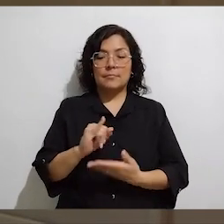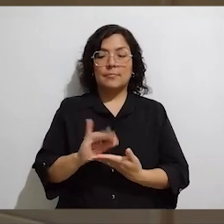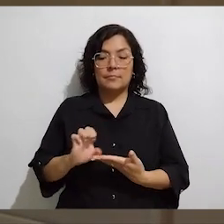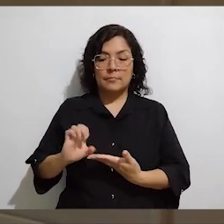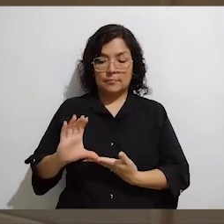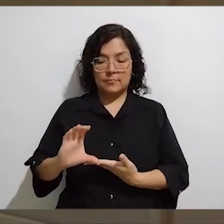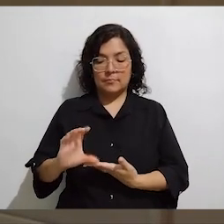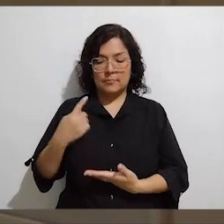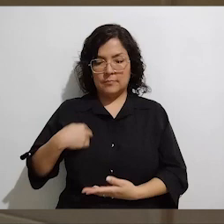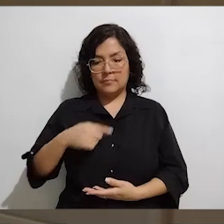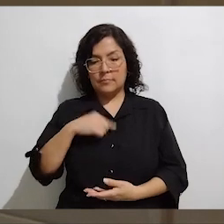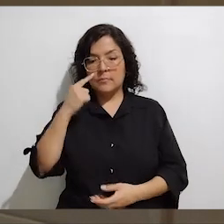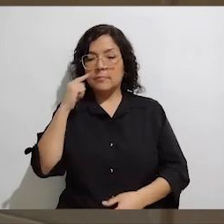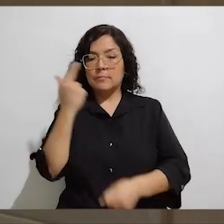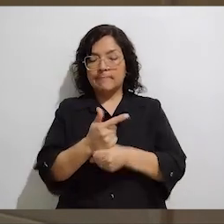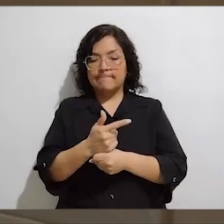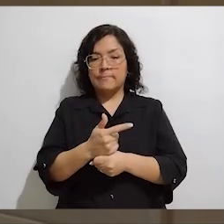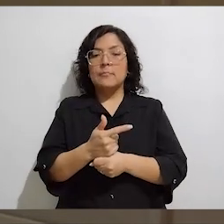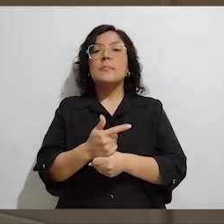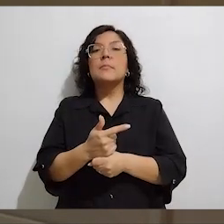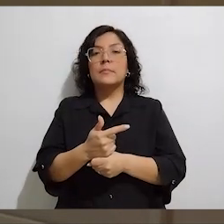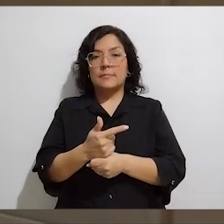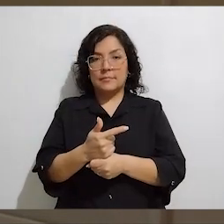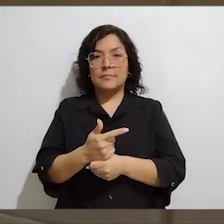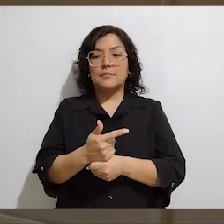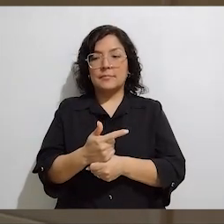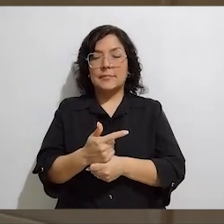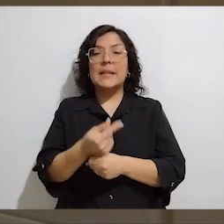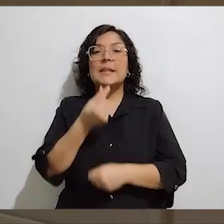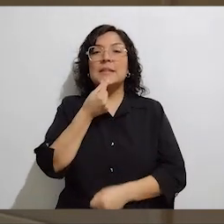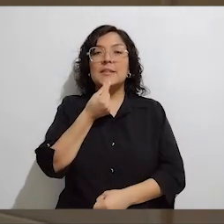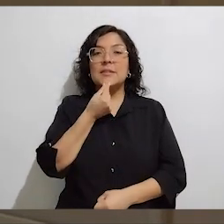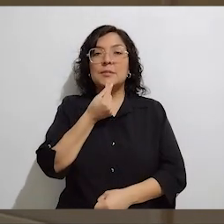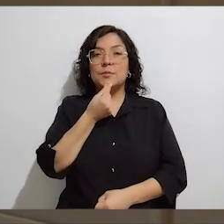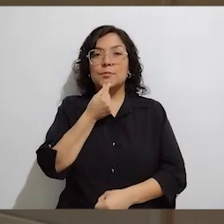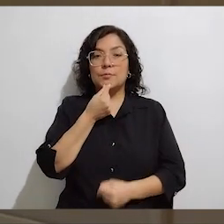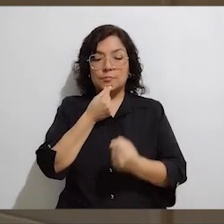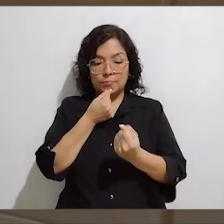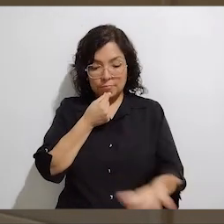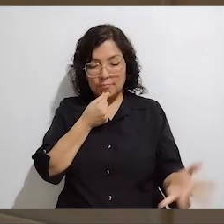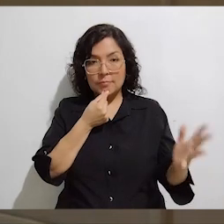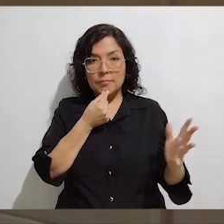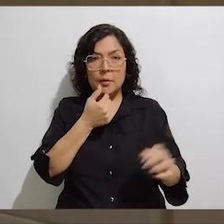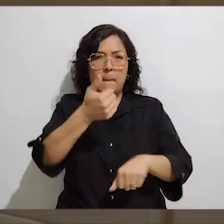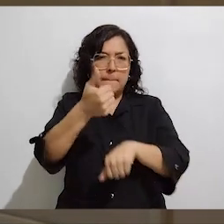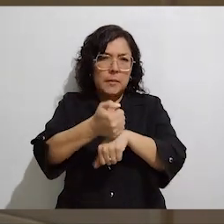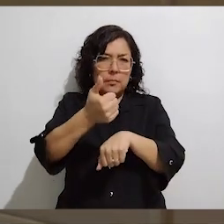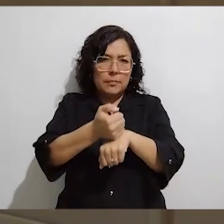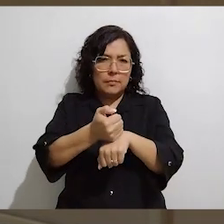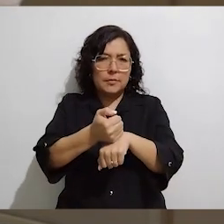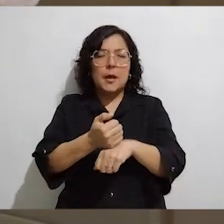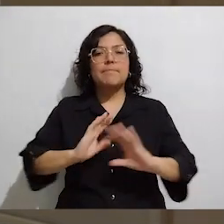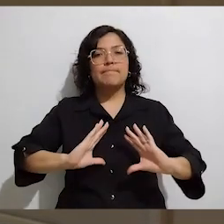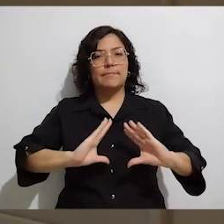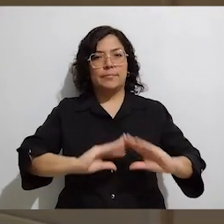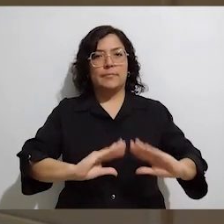de Coahuila hemos encontrado que se puede empezar a dar desde los ámbitos de la educación primaria. Aquí